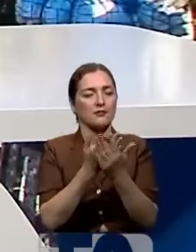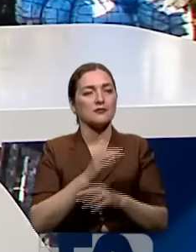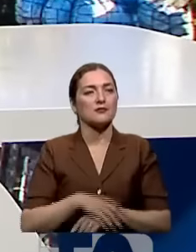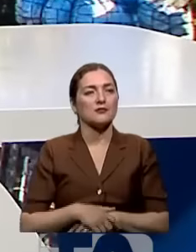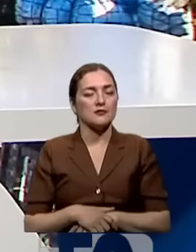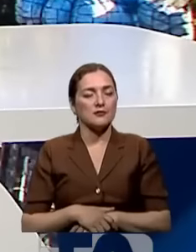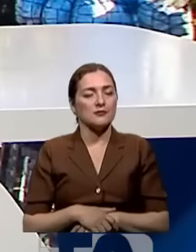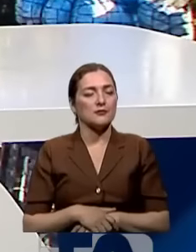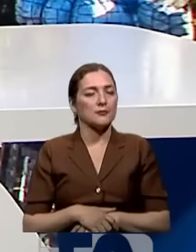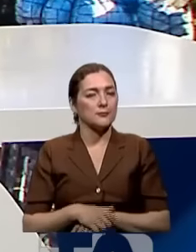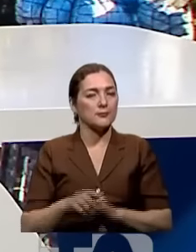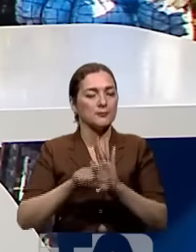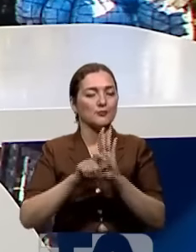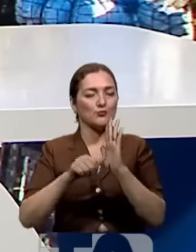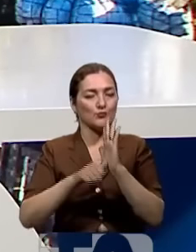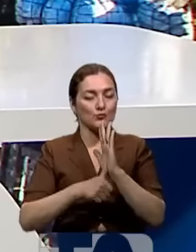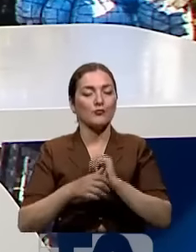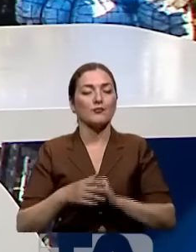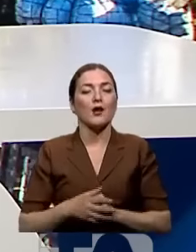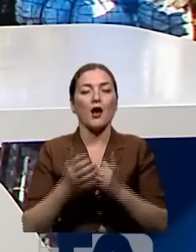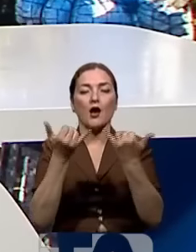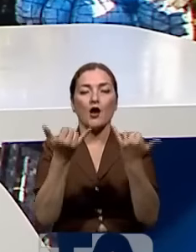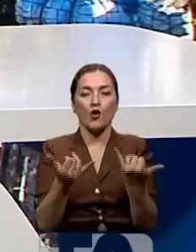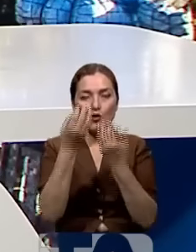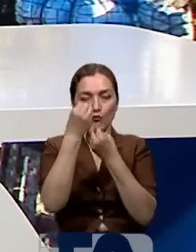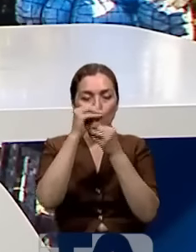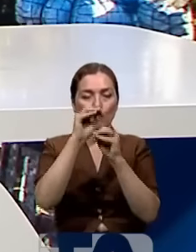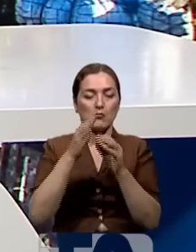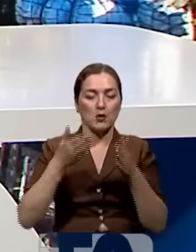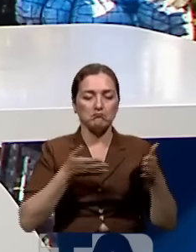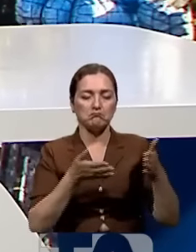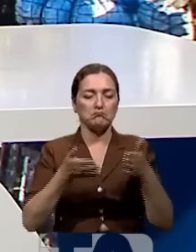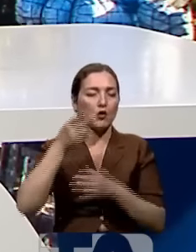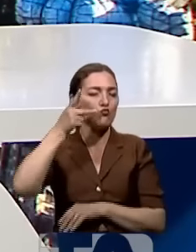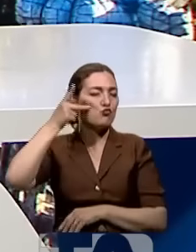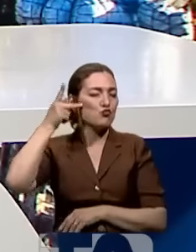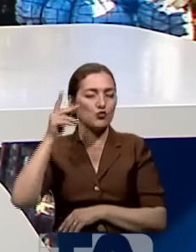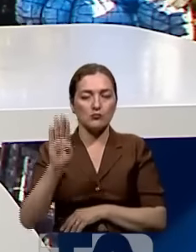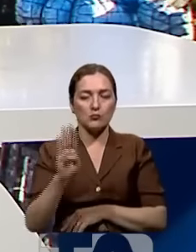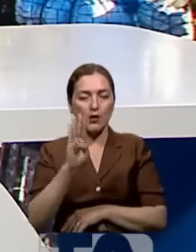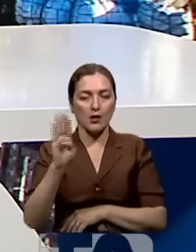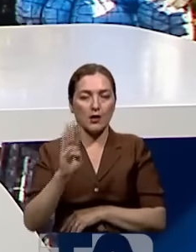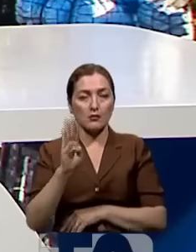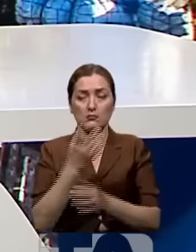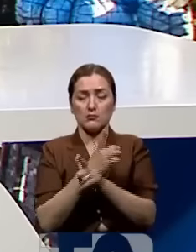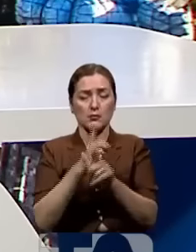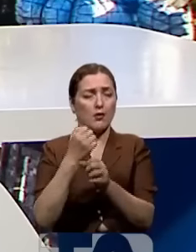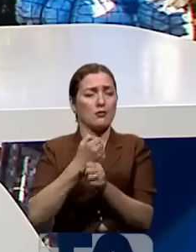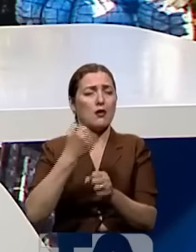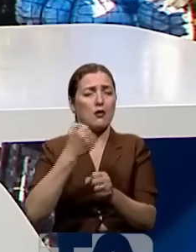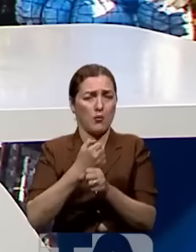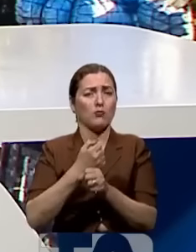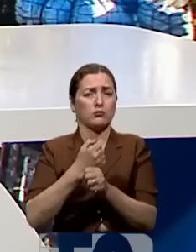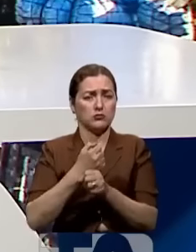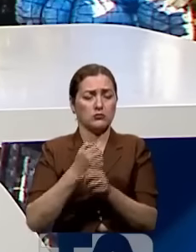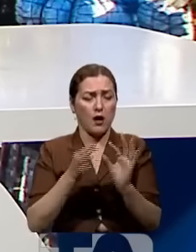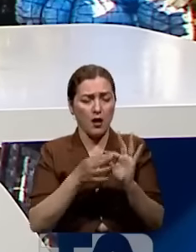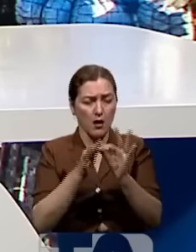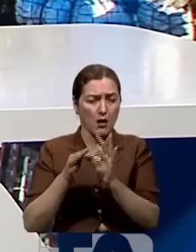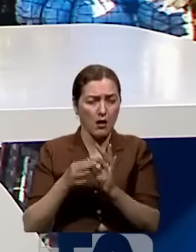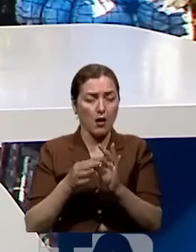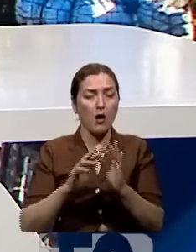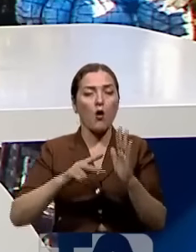por tu reporte desde el registro civil. Ahora les contamos que la vía Puyo Baños ya está habilitada luego de los trabajos para restablecer